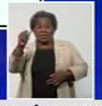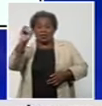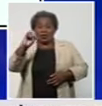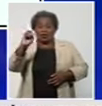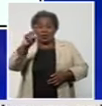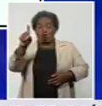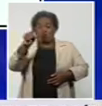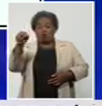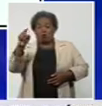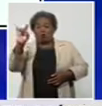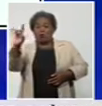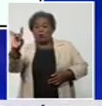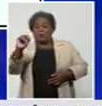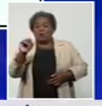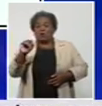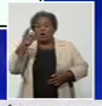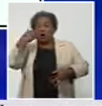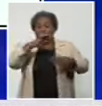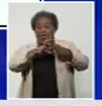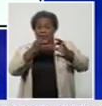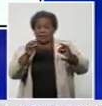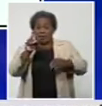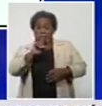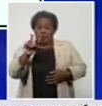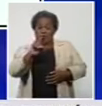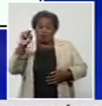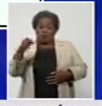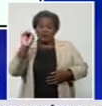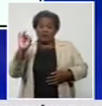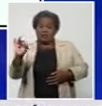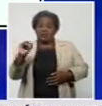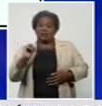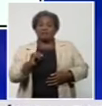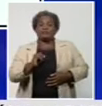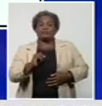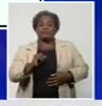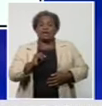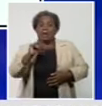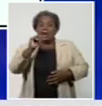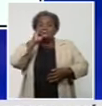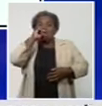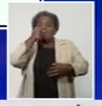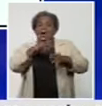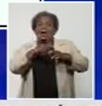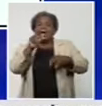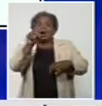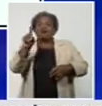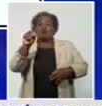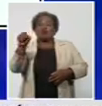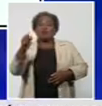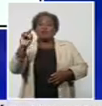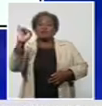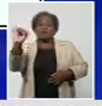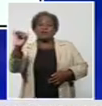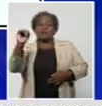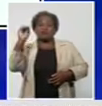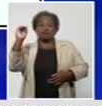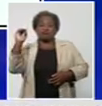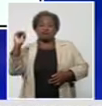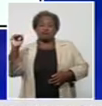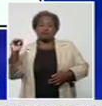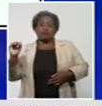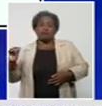11,9, Artemisa 11,7, Bahía-Honda 11,6 y así